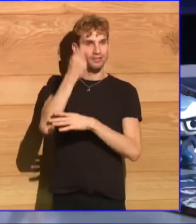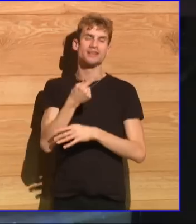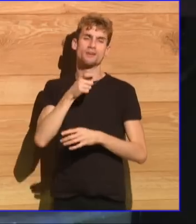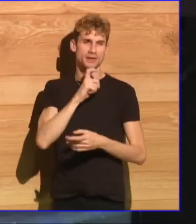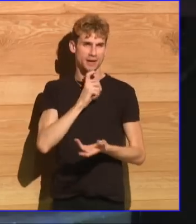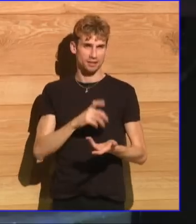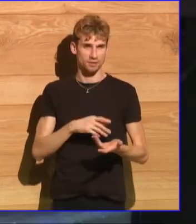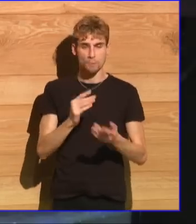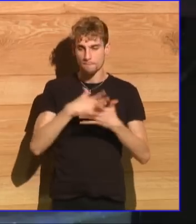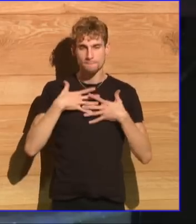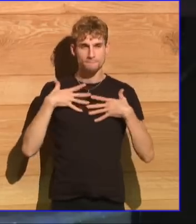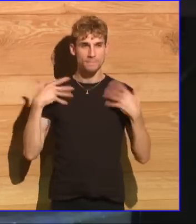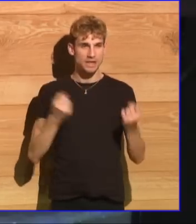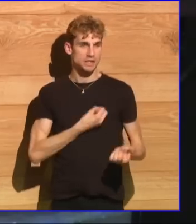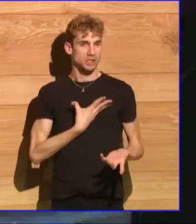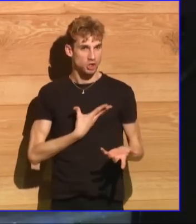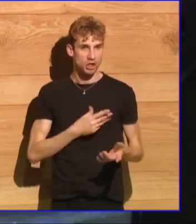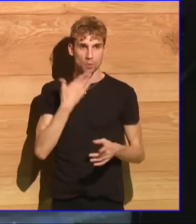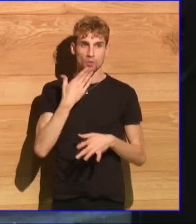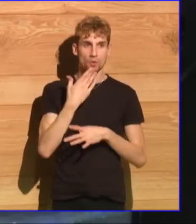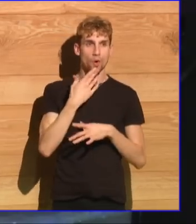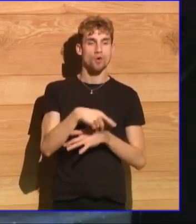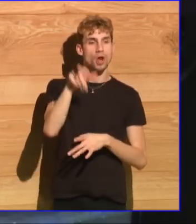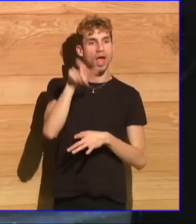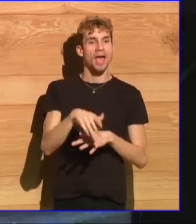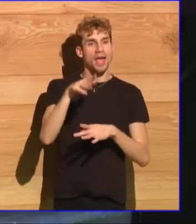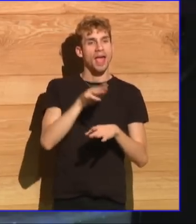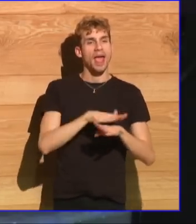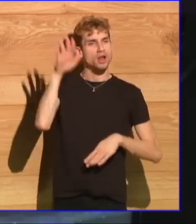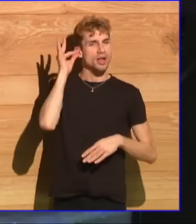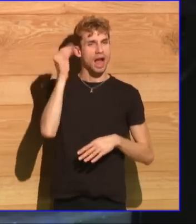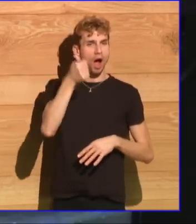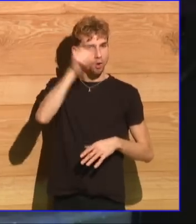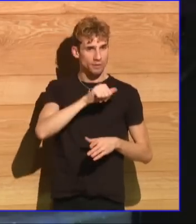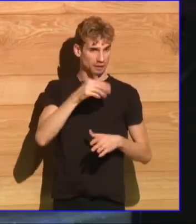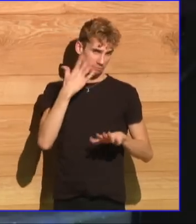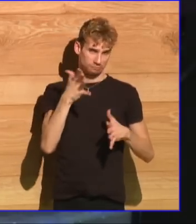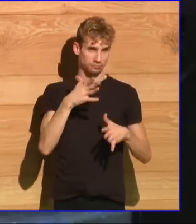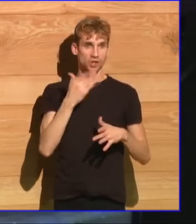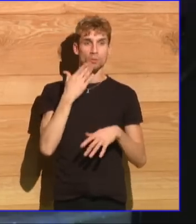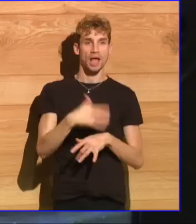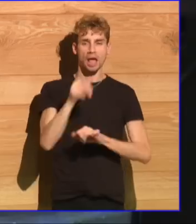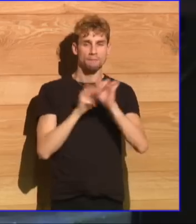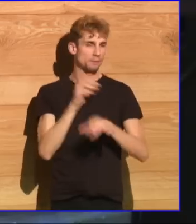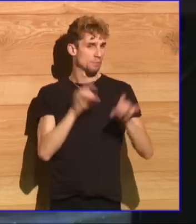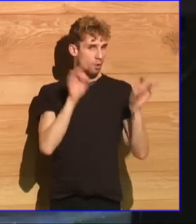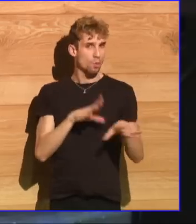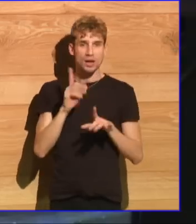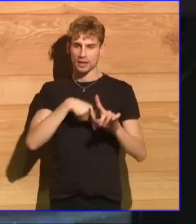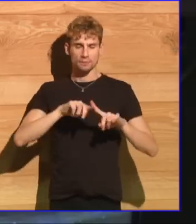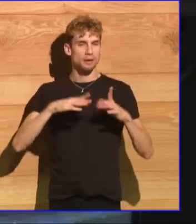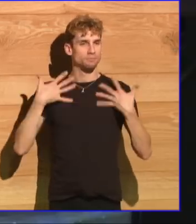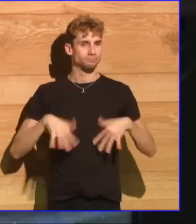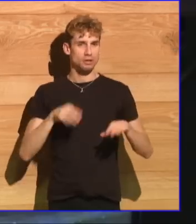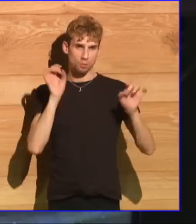Howard Hawks, es ¿no? pasión y a la Estas vez- heroínas hombres, por Sí, decirlo sí, así, que beben como ellos y con quien están bien de verdad es con ellos Catherine y que visten como Hepburn,